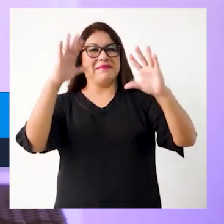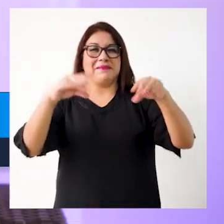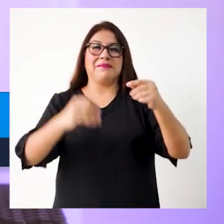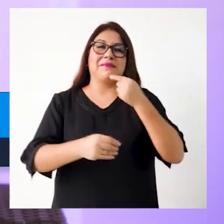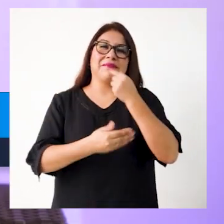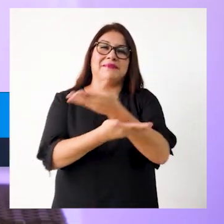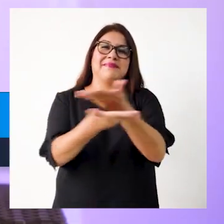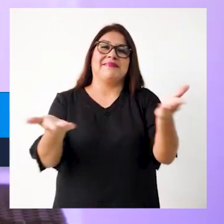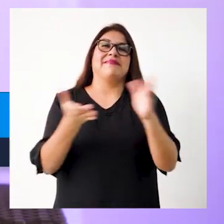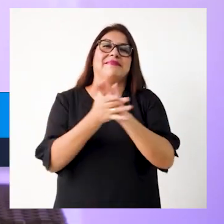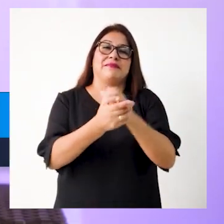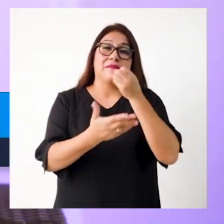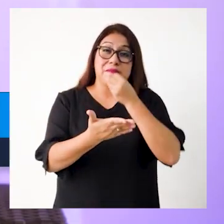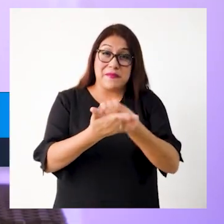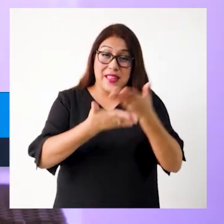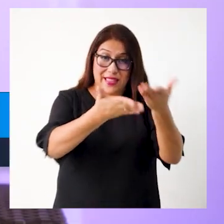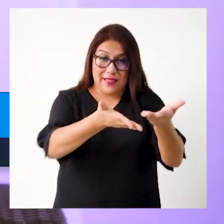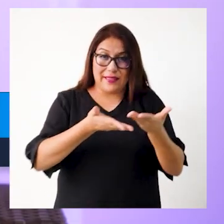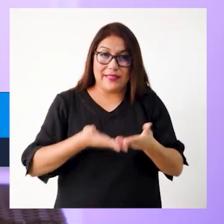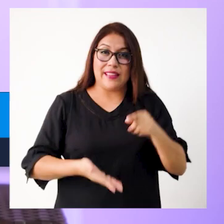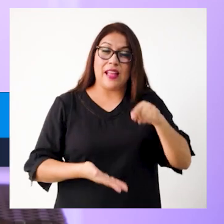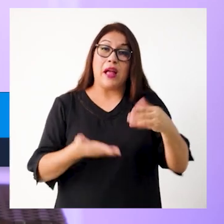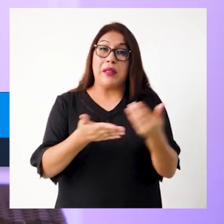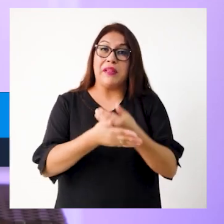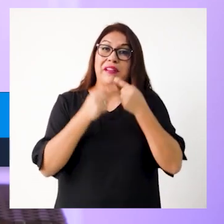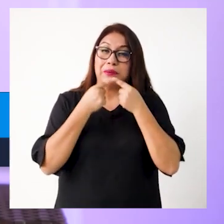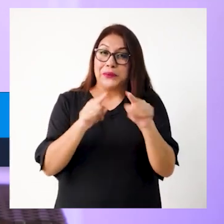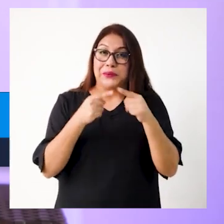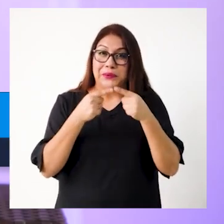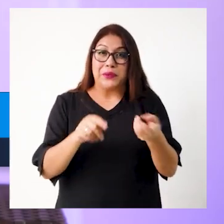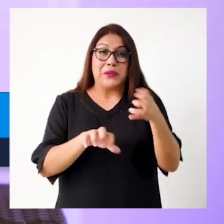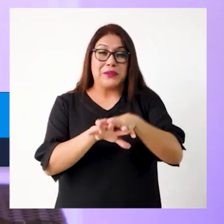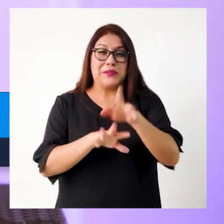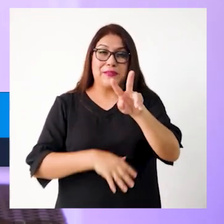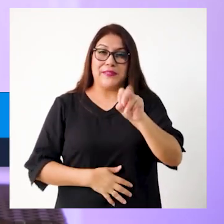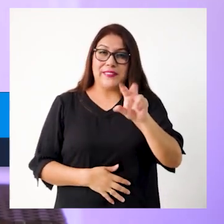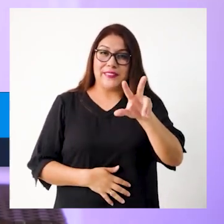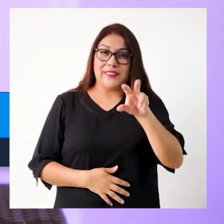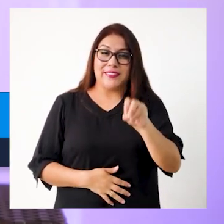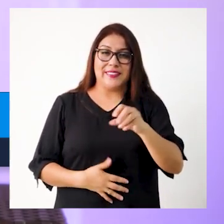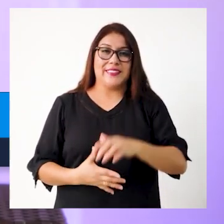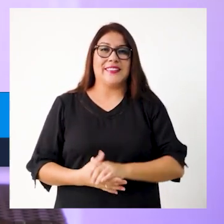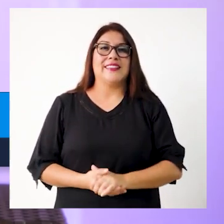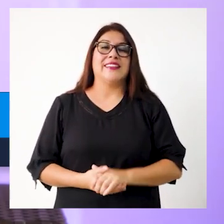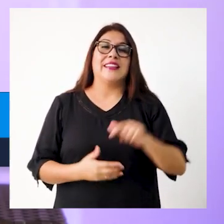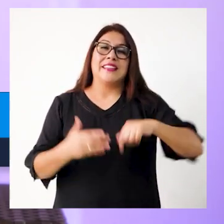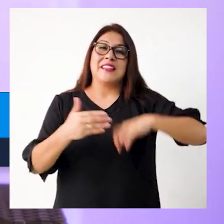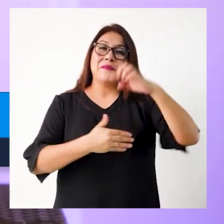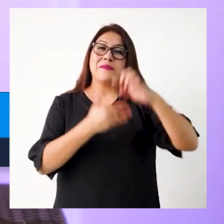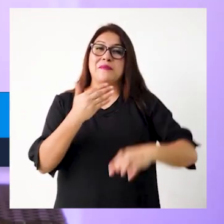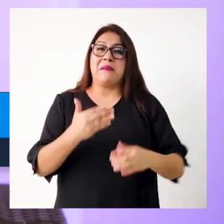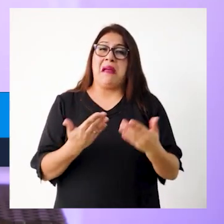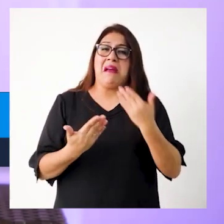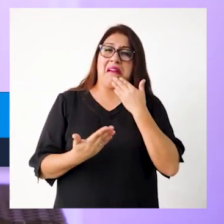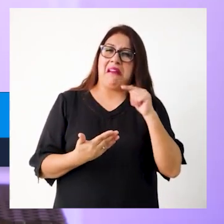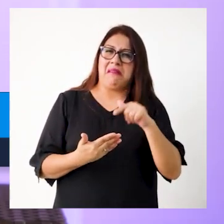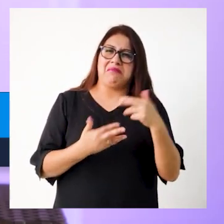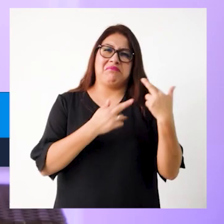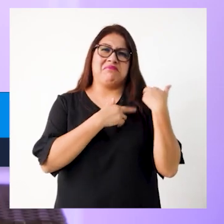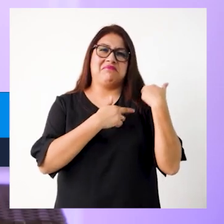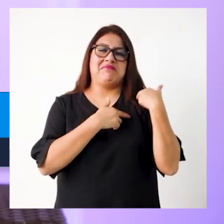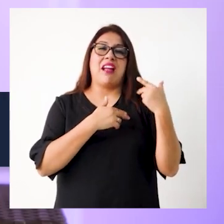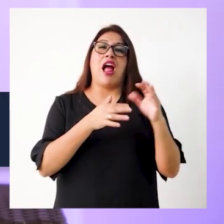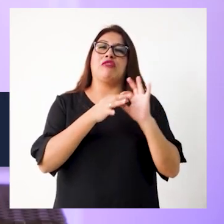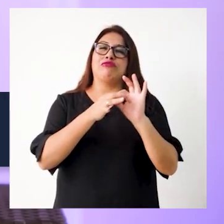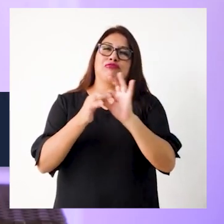Hola, ¿qué tal? ¿Cómo están, amigas y amigos? Bienvenidos a una nueva edición de Inclusión 2030, programa